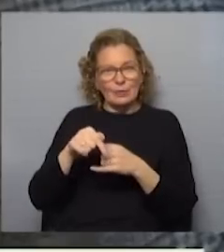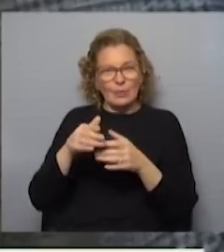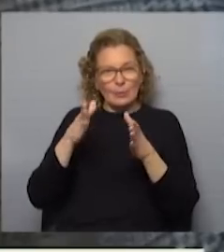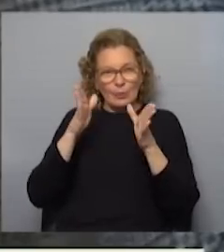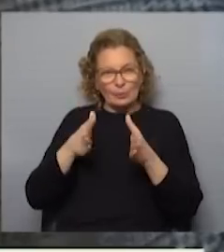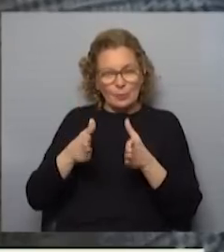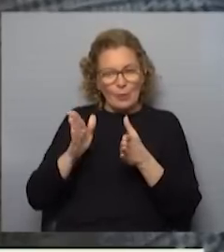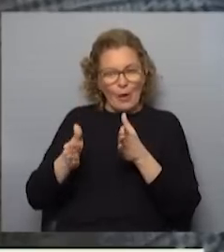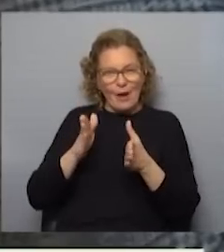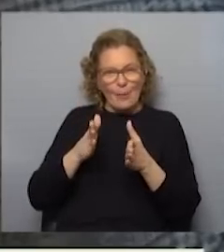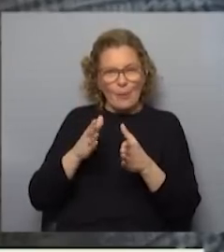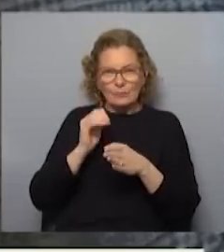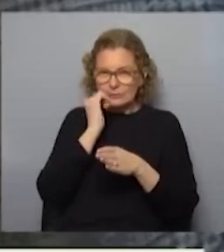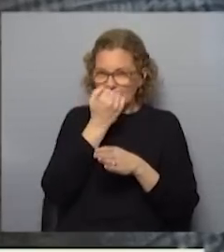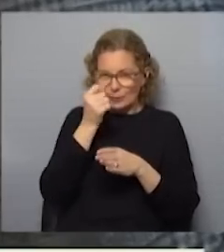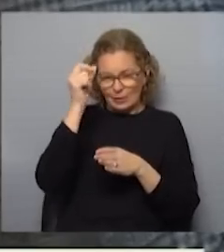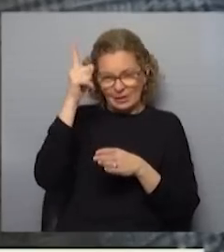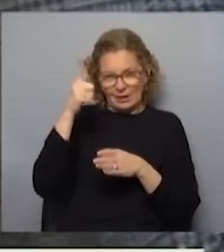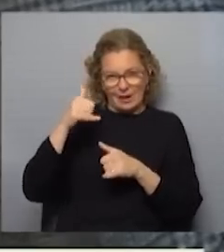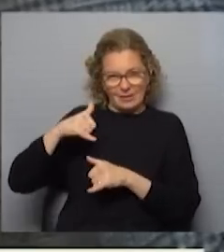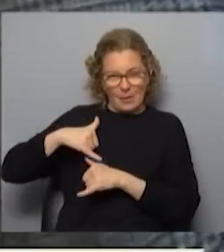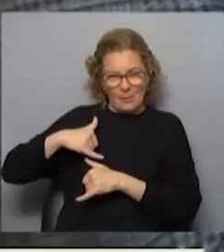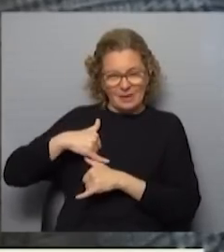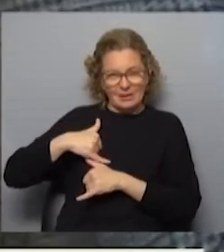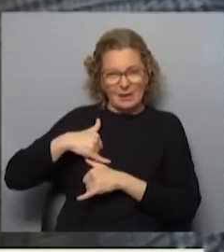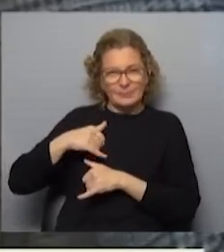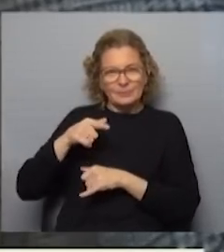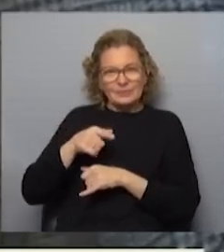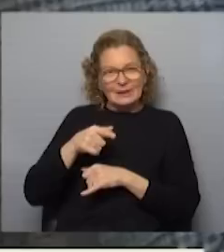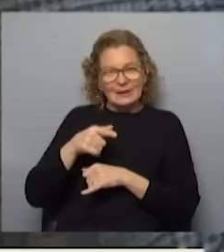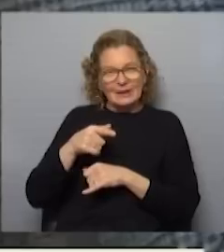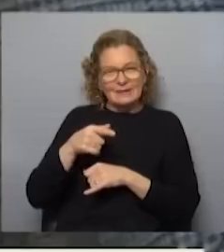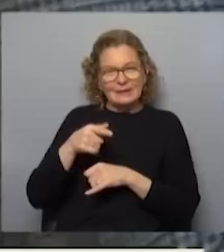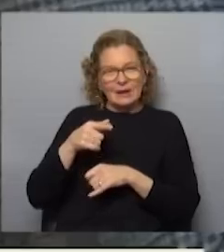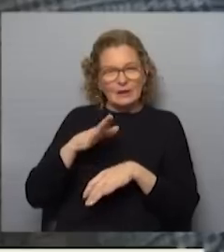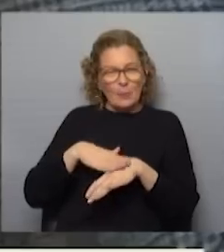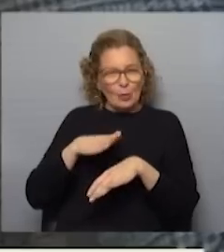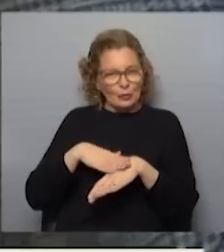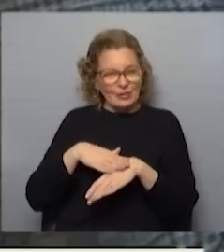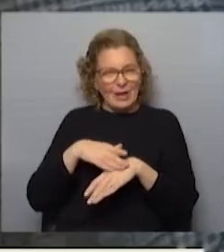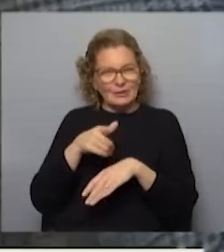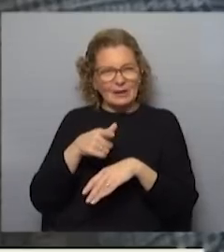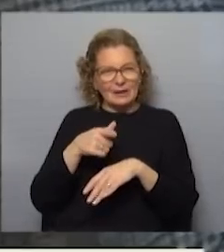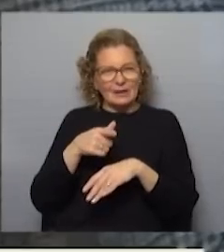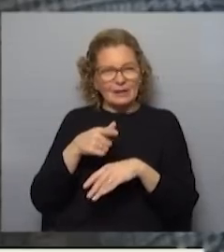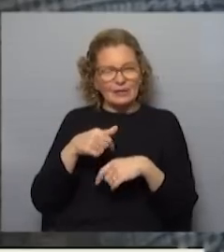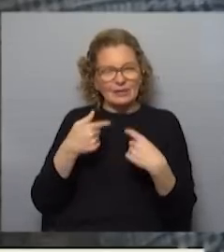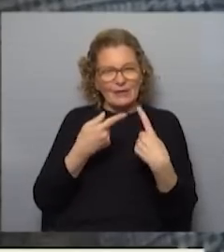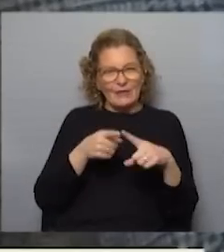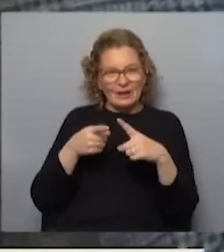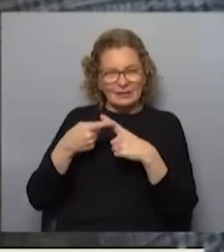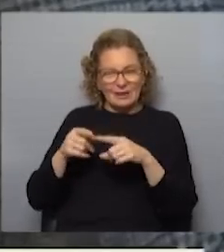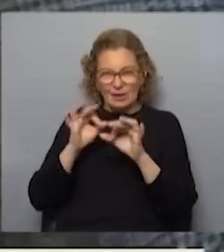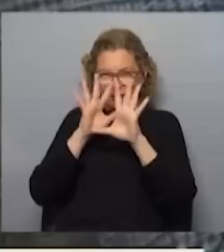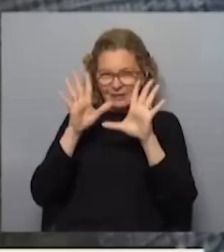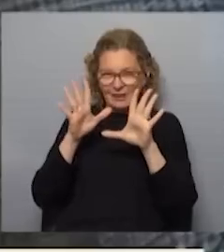estructura paralela e ilícita de inteligencia militar Y aún que esta incida eventualmente en la actividad destinada a